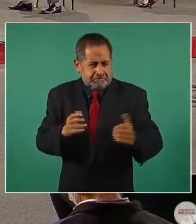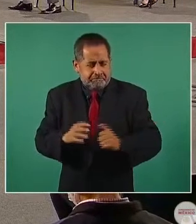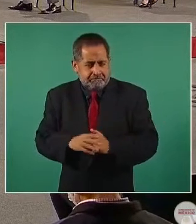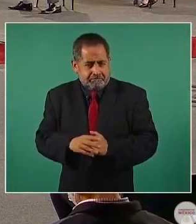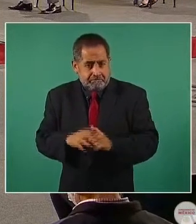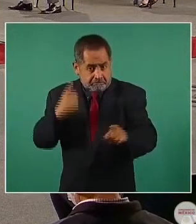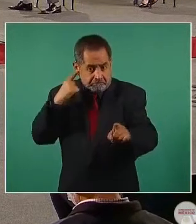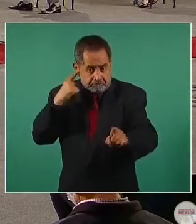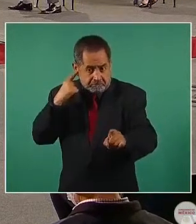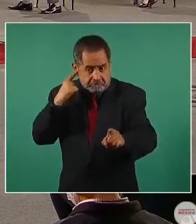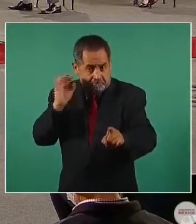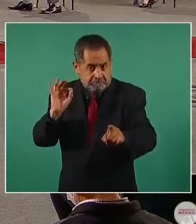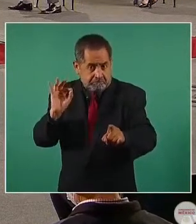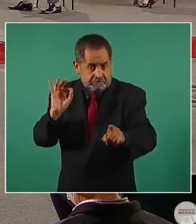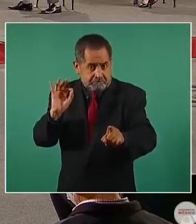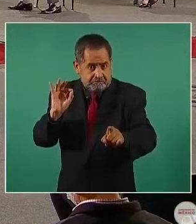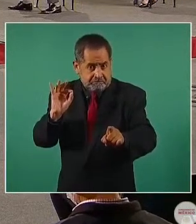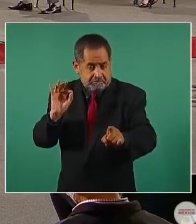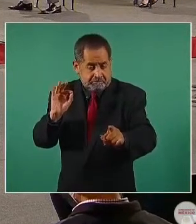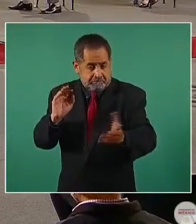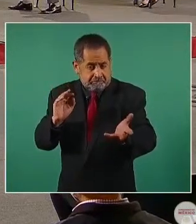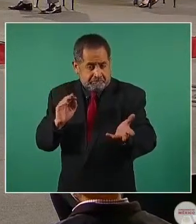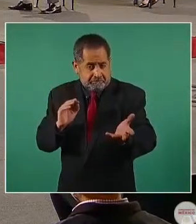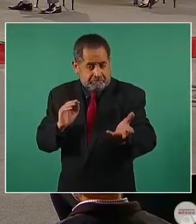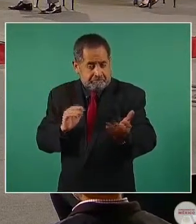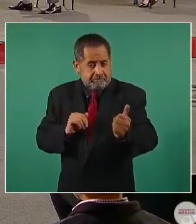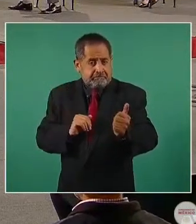¿Ya nos escuchas?